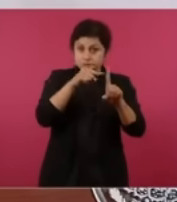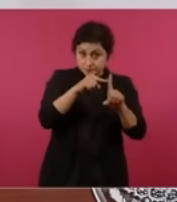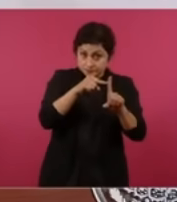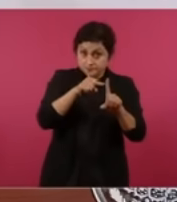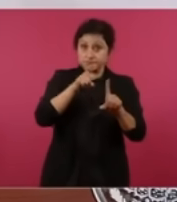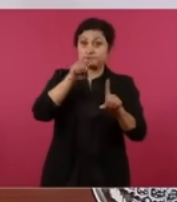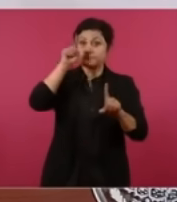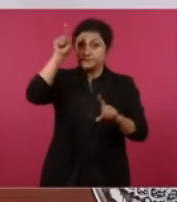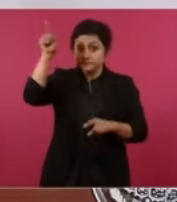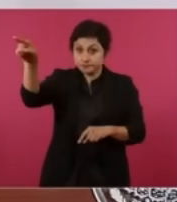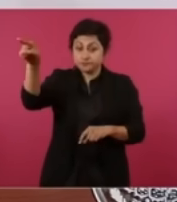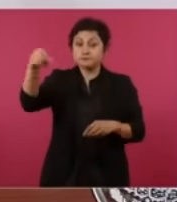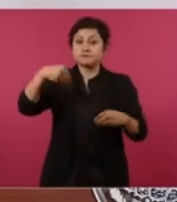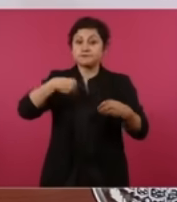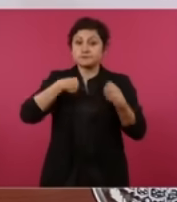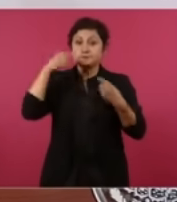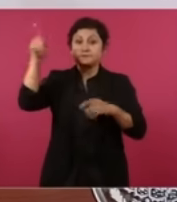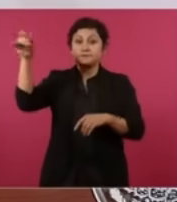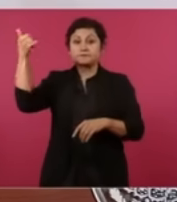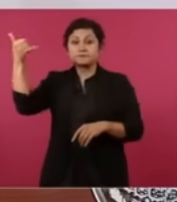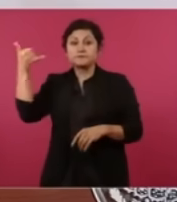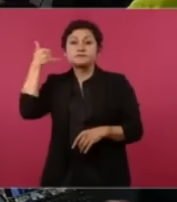Elbester Gordillo.